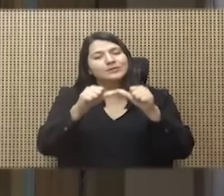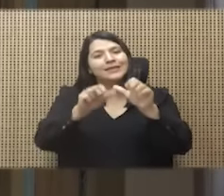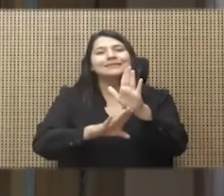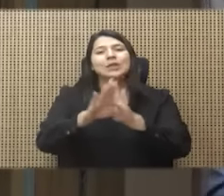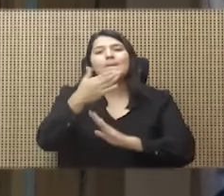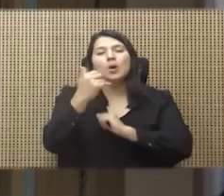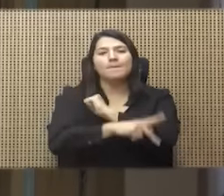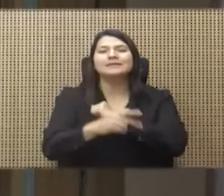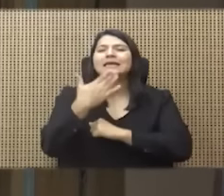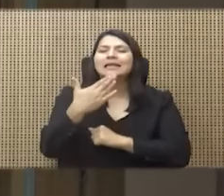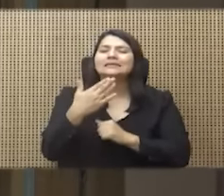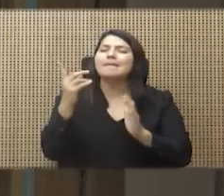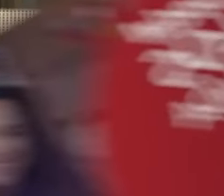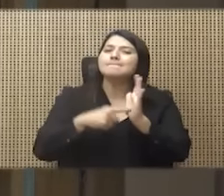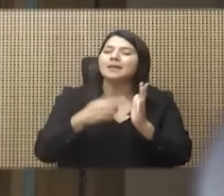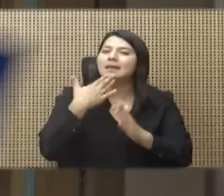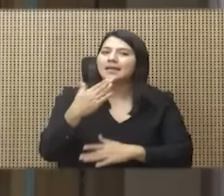Rica.